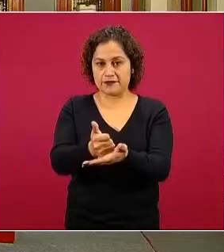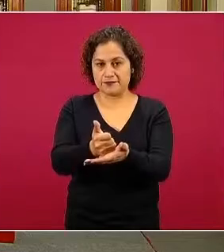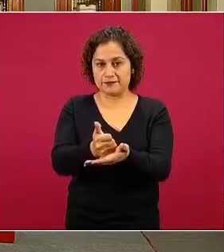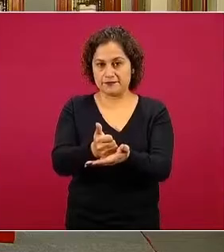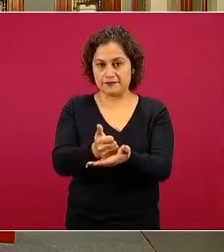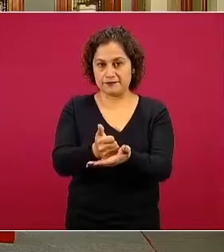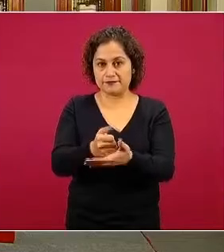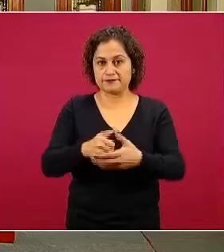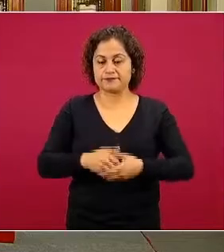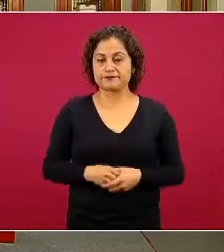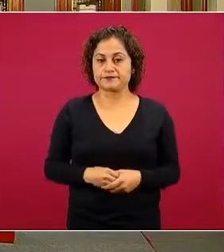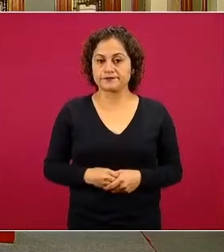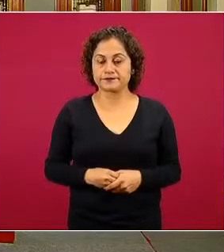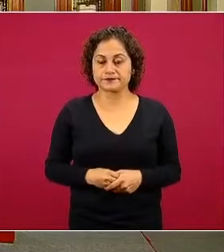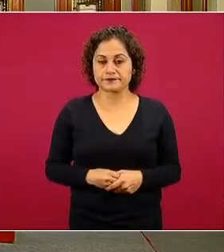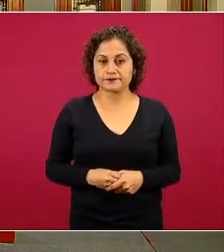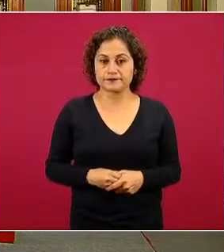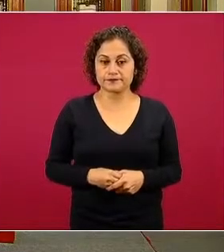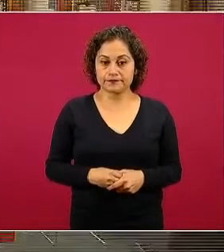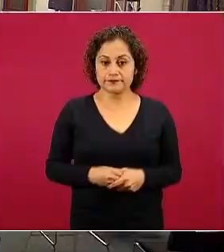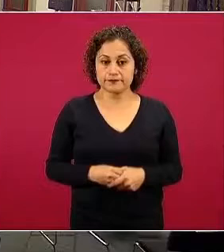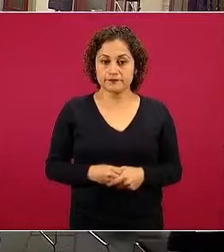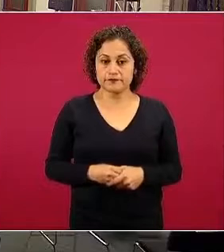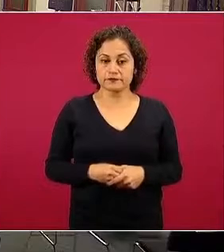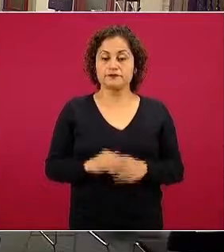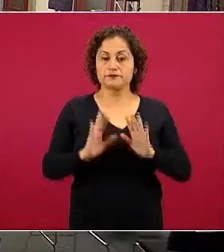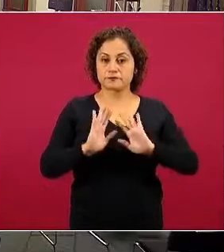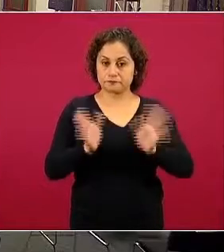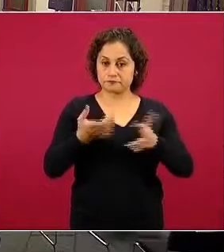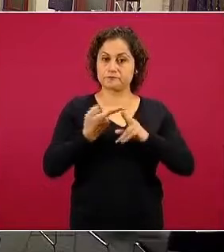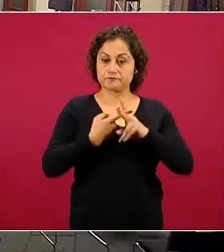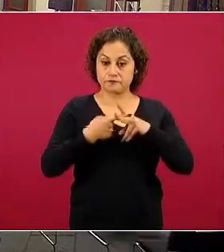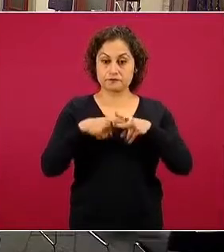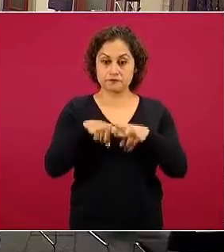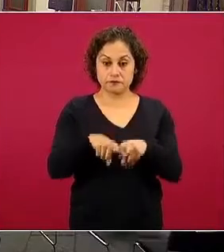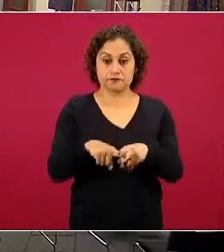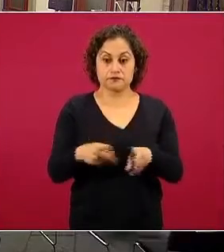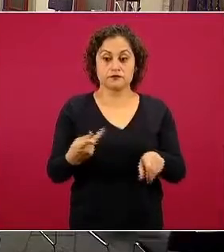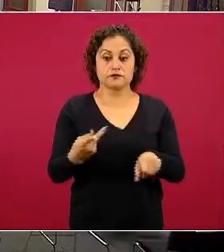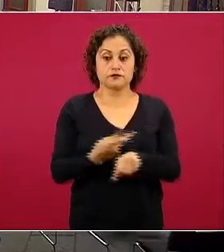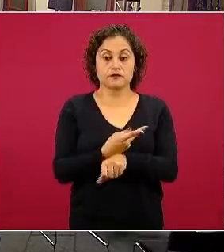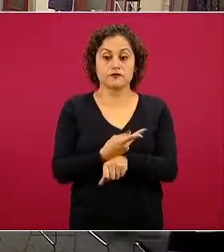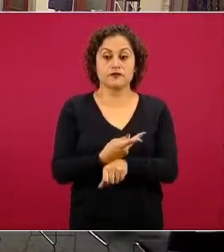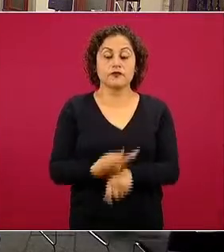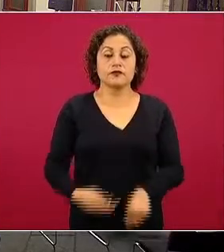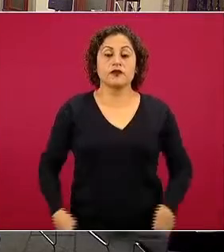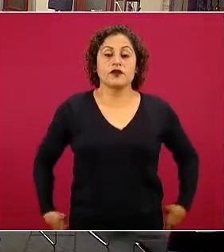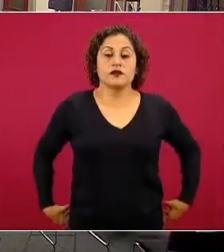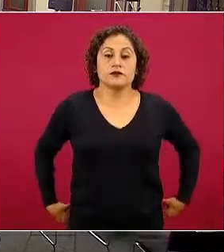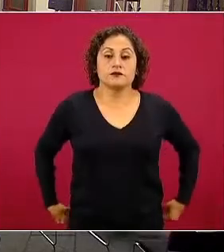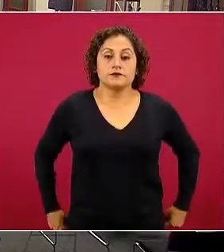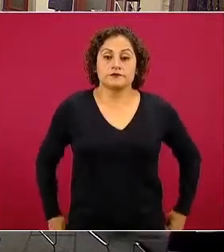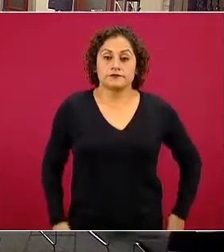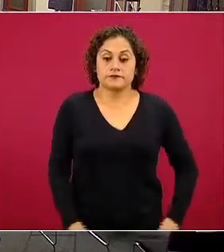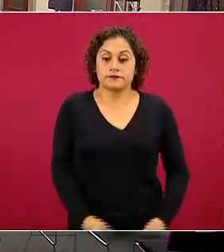de salud pública. Vamos a iniciar entonces con la